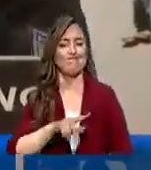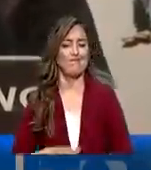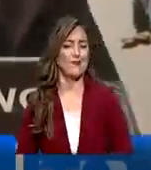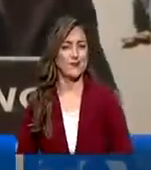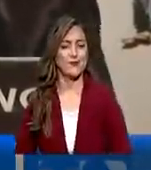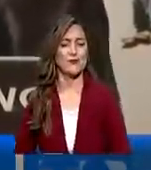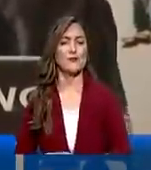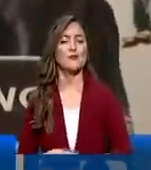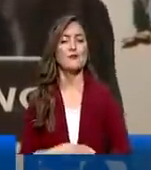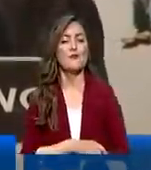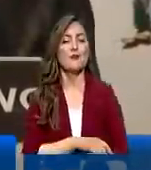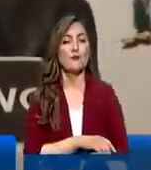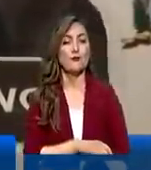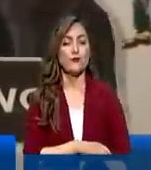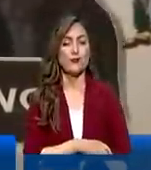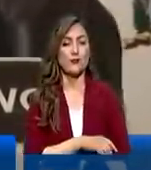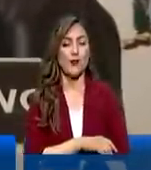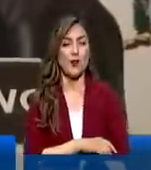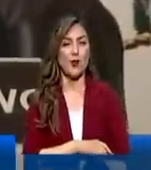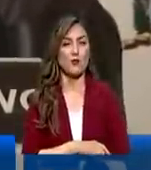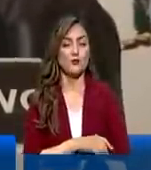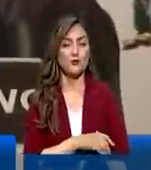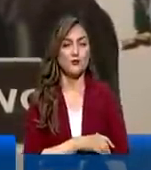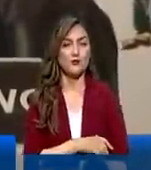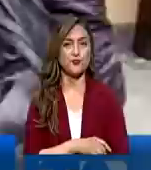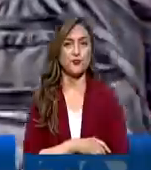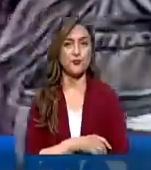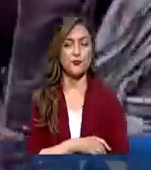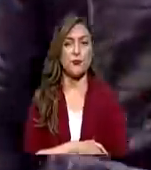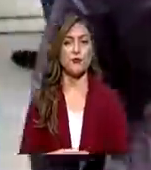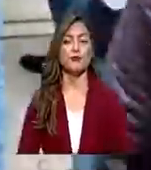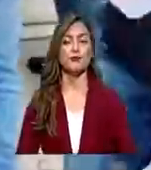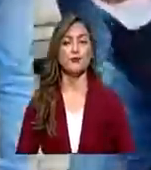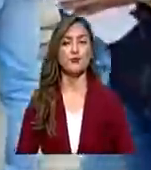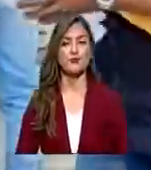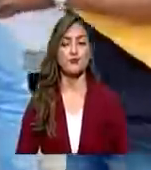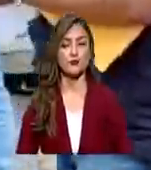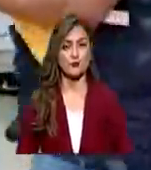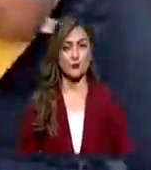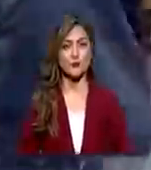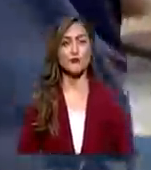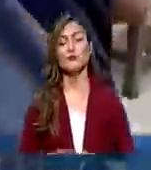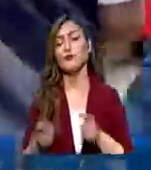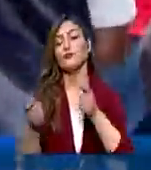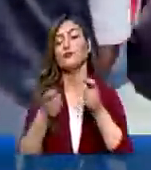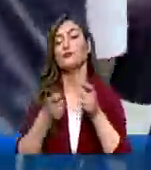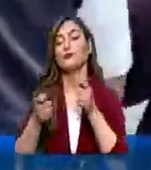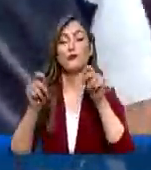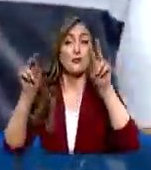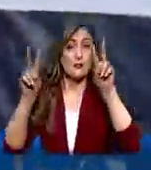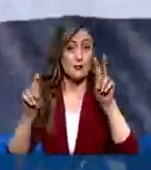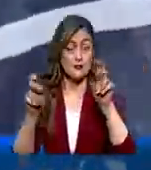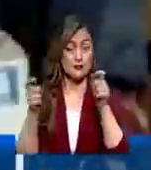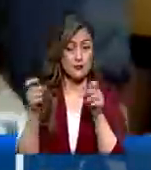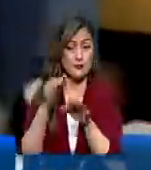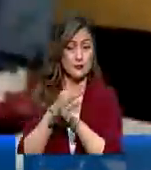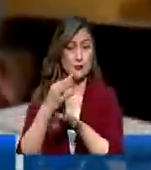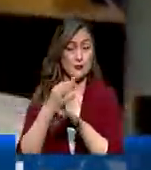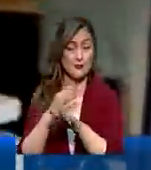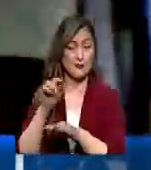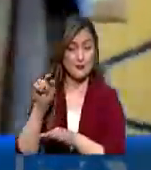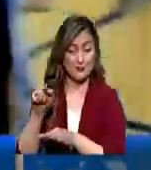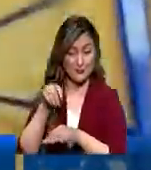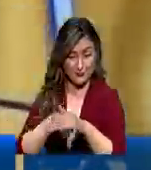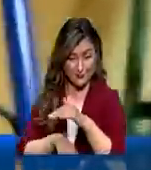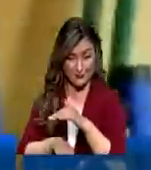poderse sustraer especialmente los teléfonos celulares. El operativo denominado Operación Esfinge tuvo